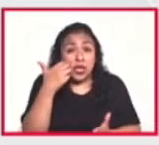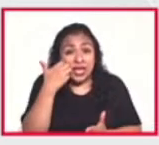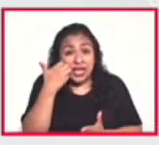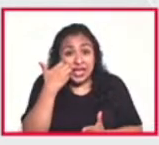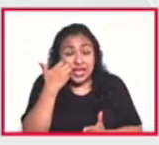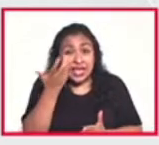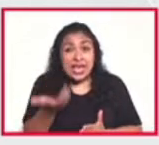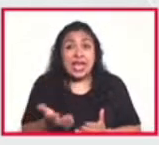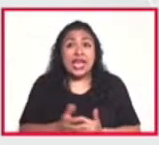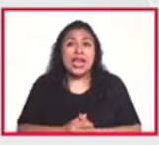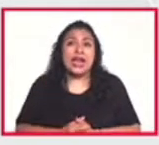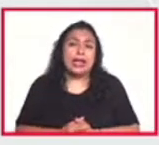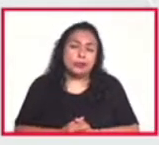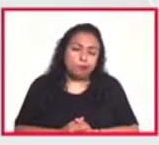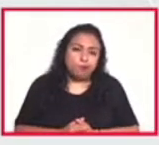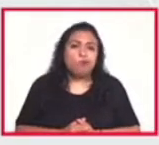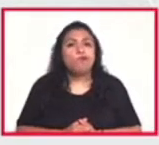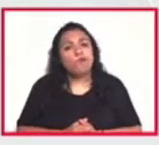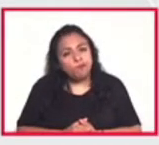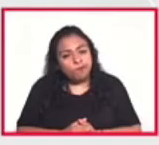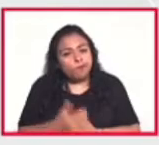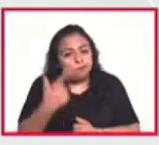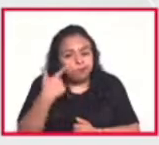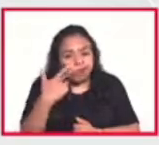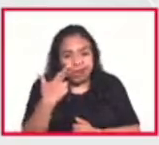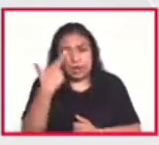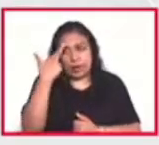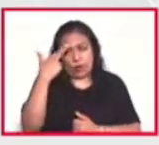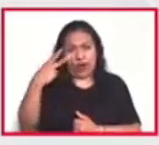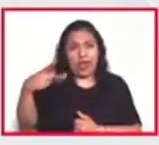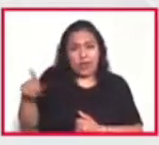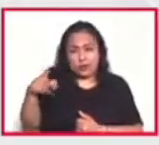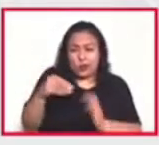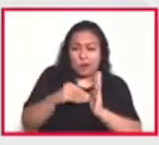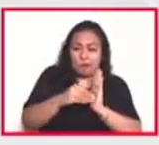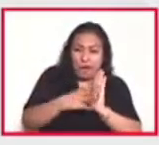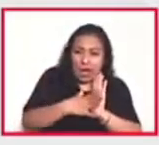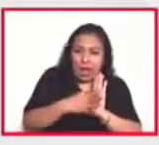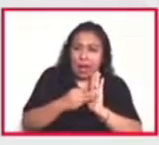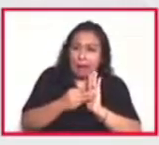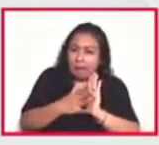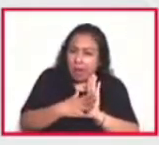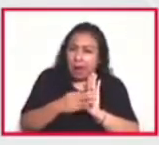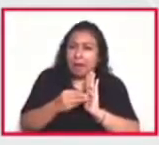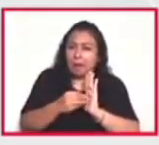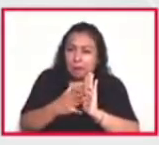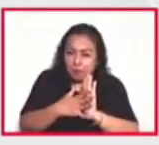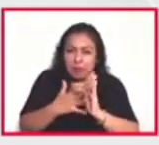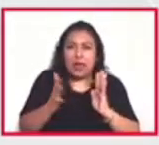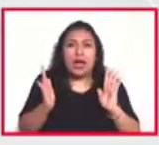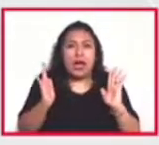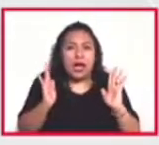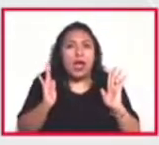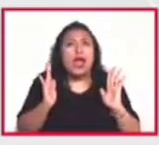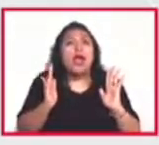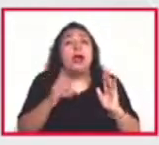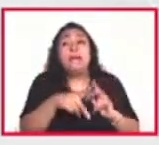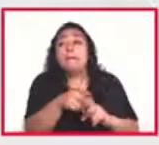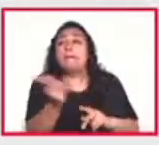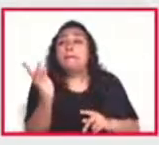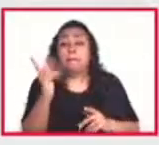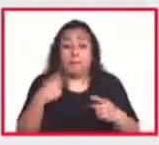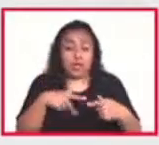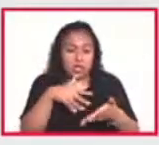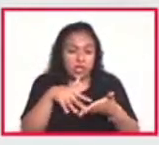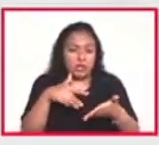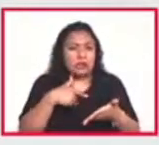de alguna manera recogiese el recuerdo de ella, de tal manera que los lectores la echaran también un poco en falta, como la he hecho